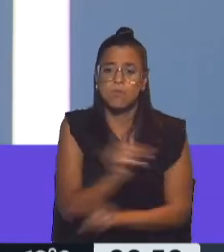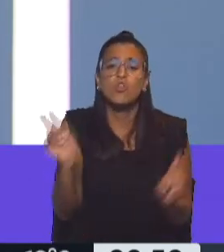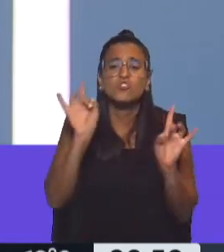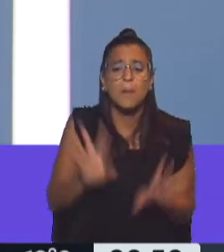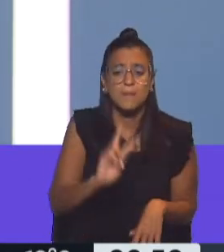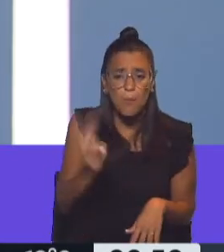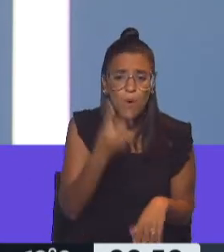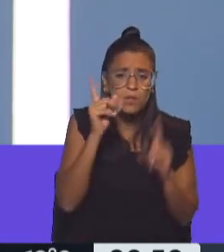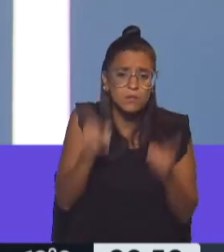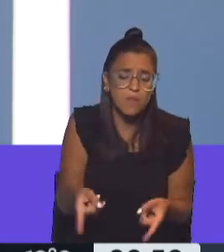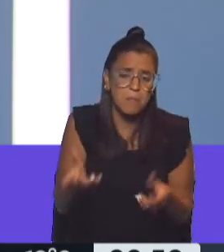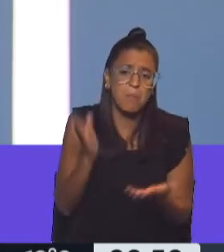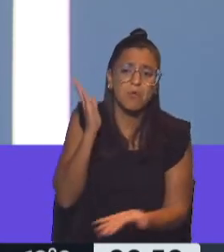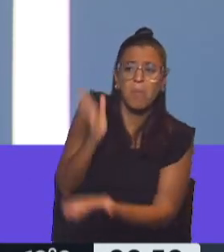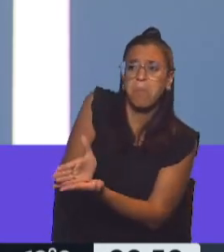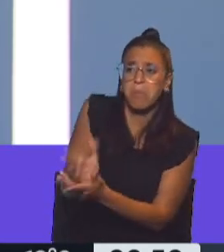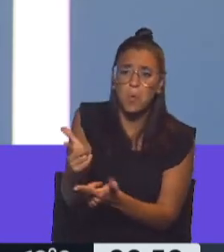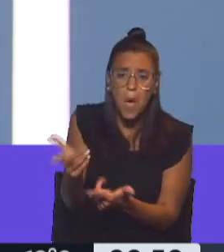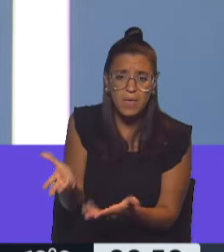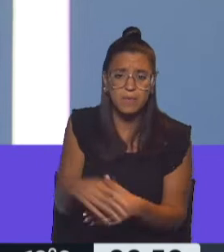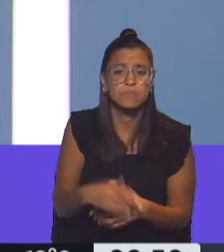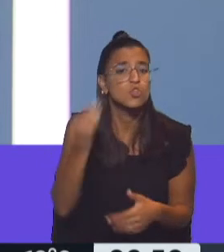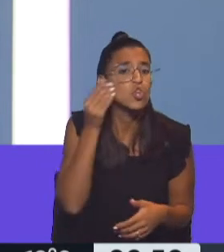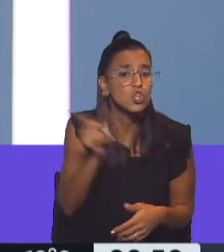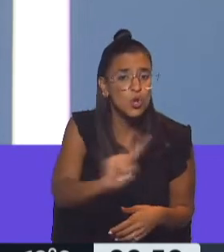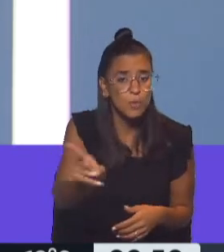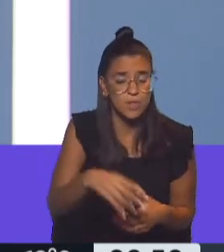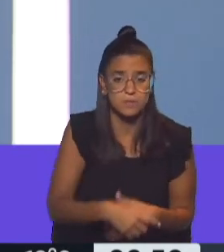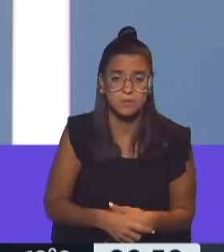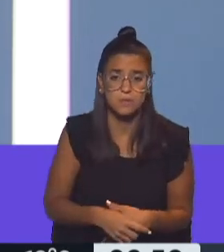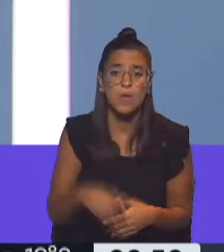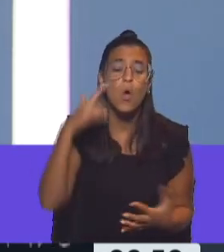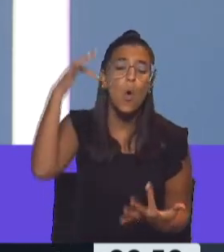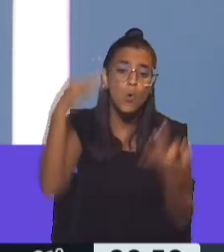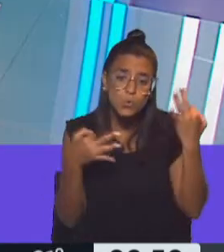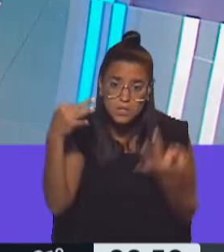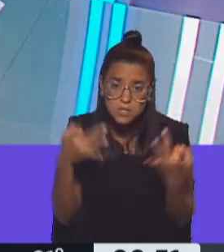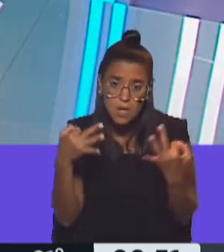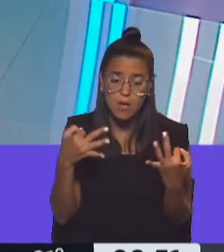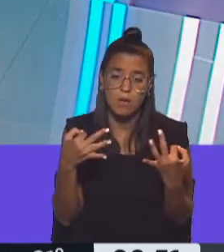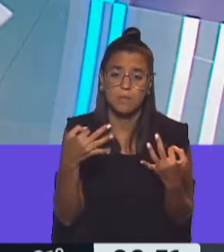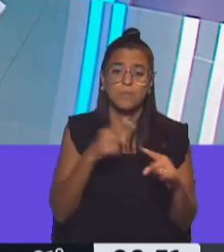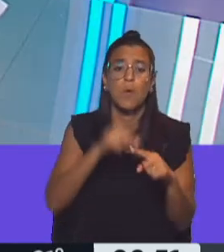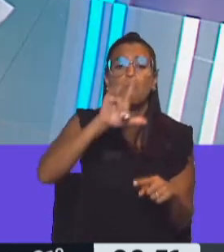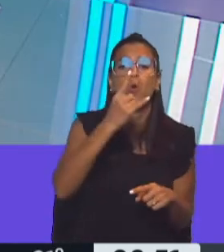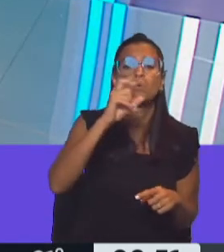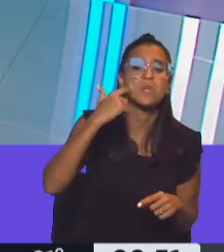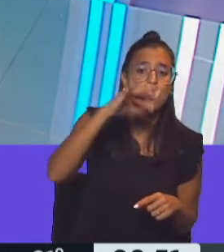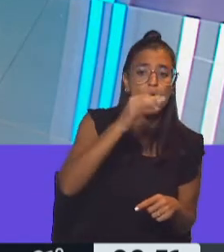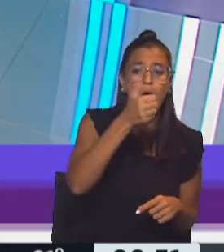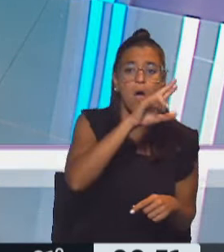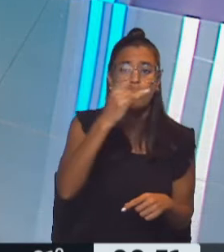muerte sino también por la impunidad así que no te olvides justicia por luciano arruga